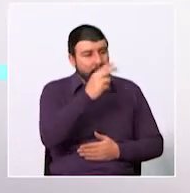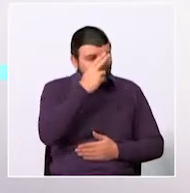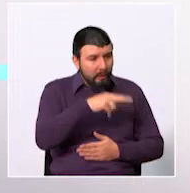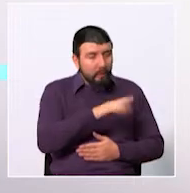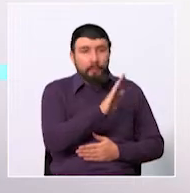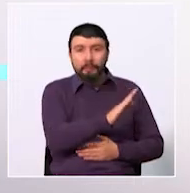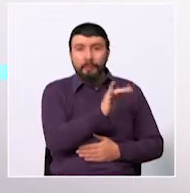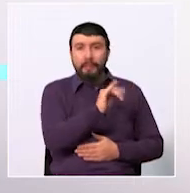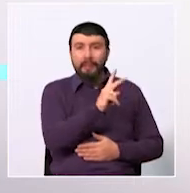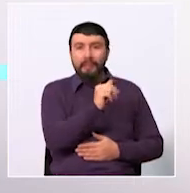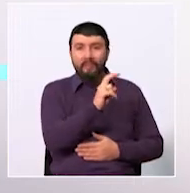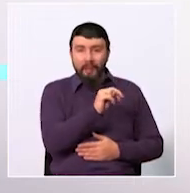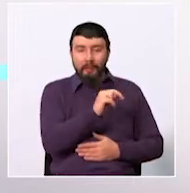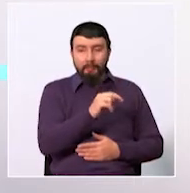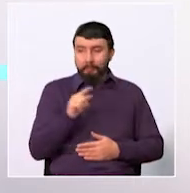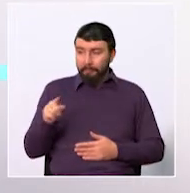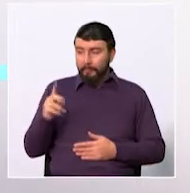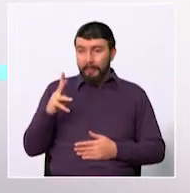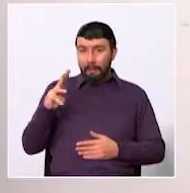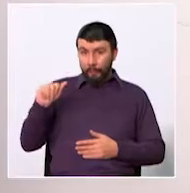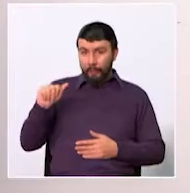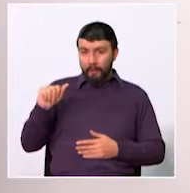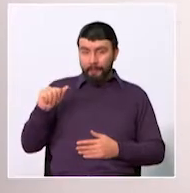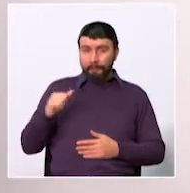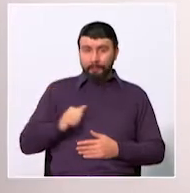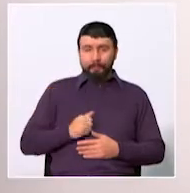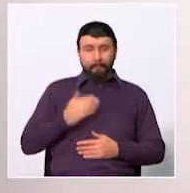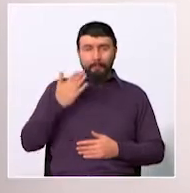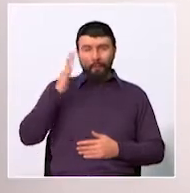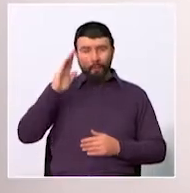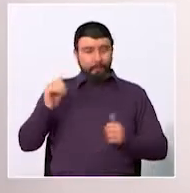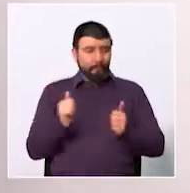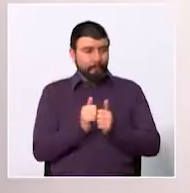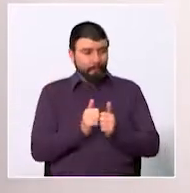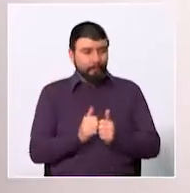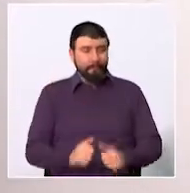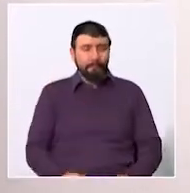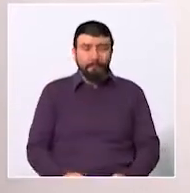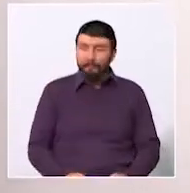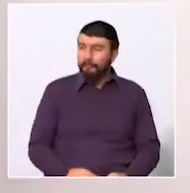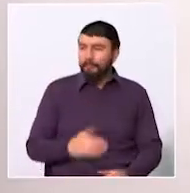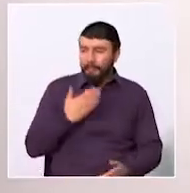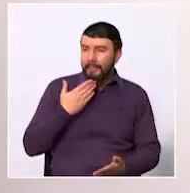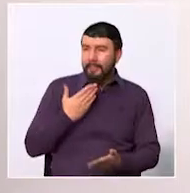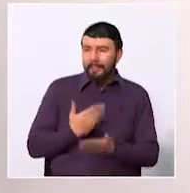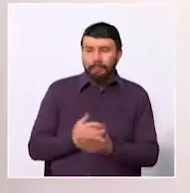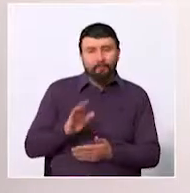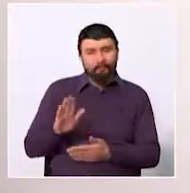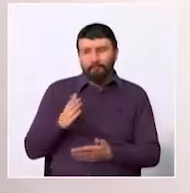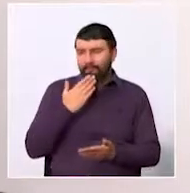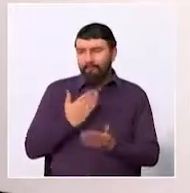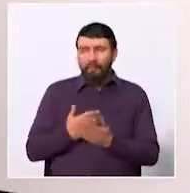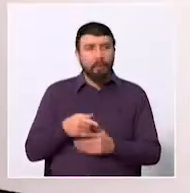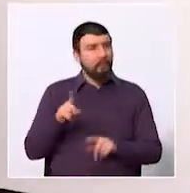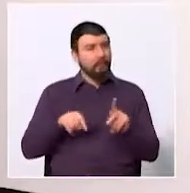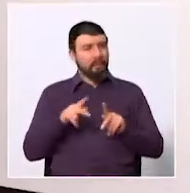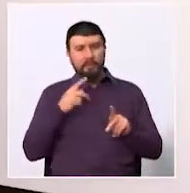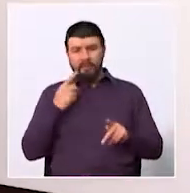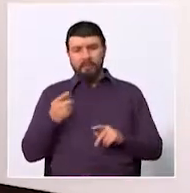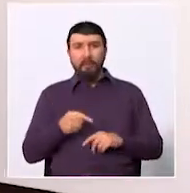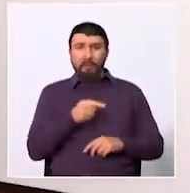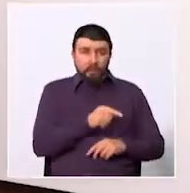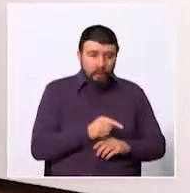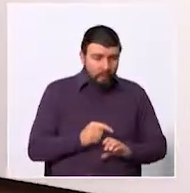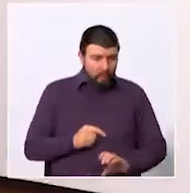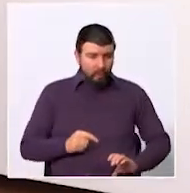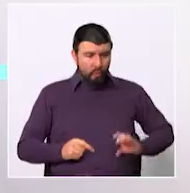iván de parte de mi esposa y que yo me lo acompañó muchísimas gracias muchas gracias y las entidades como así que le pusieron un paso